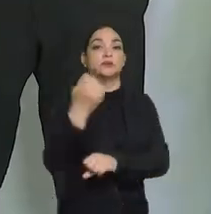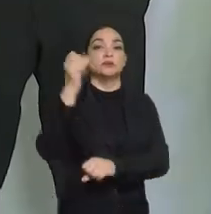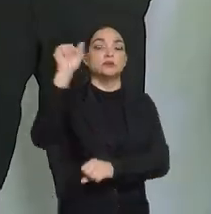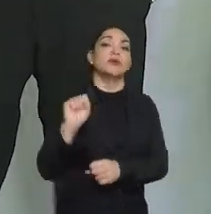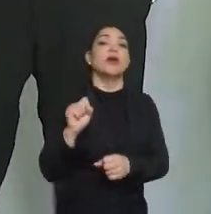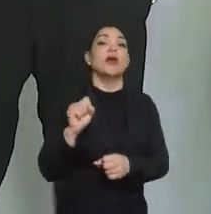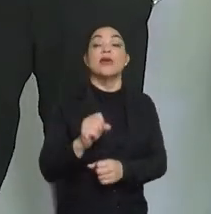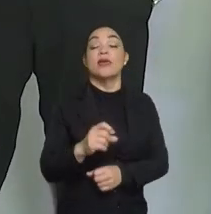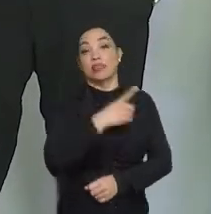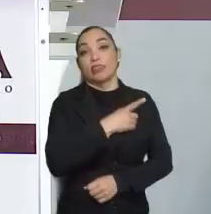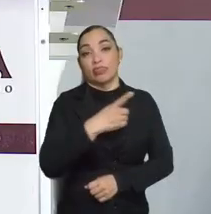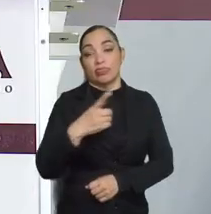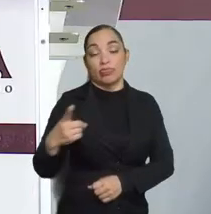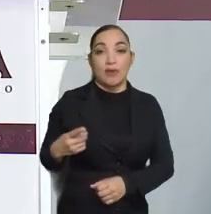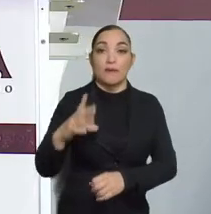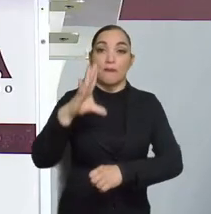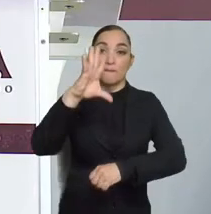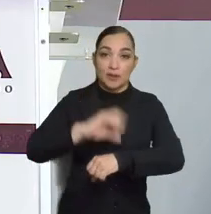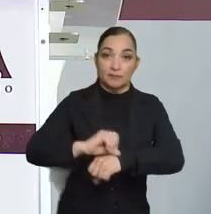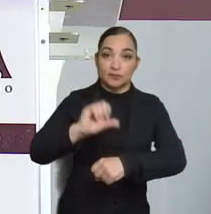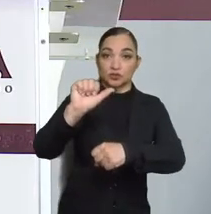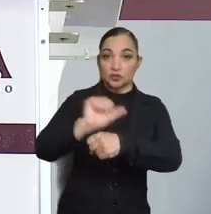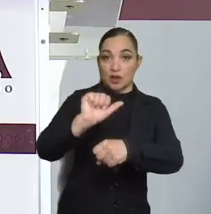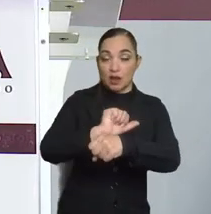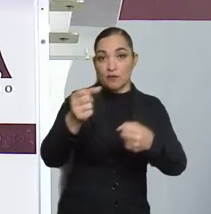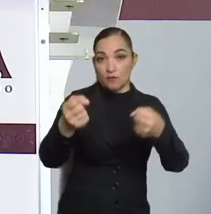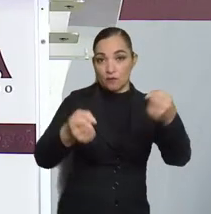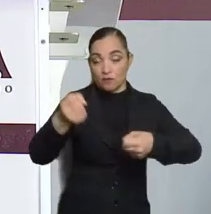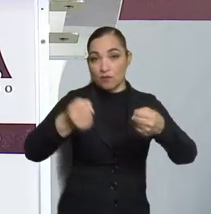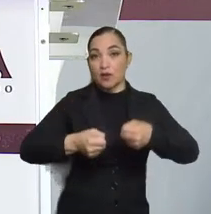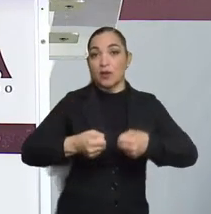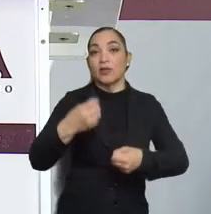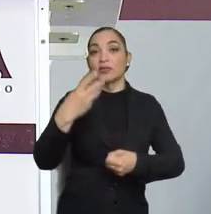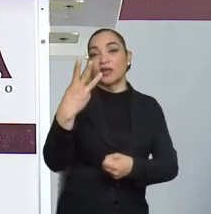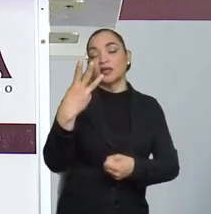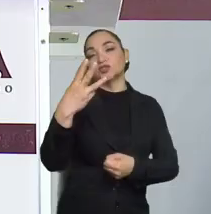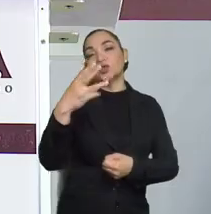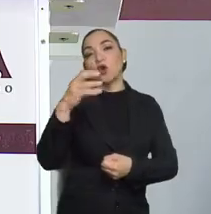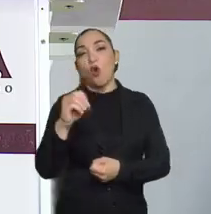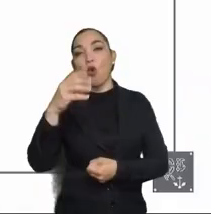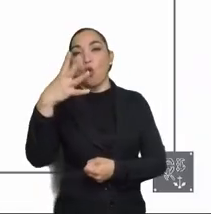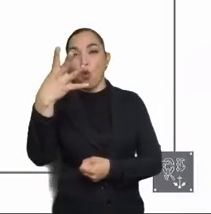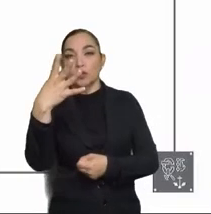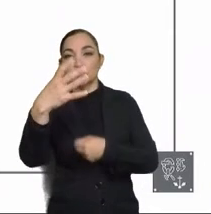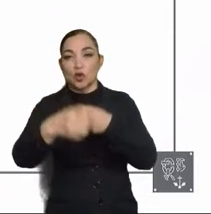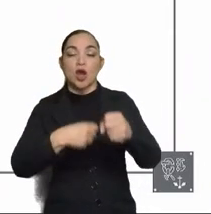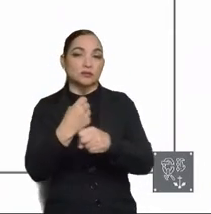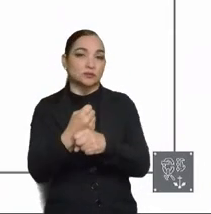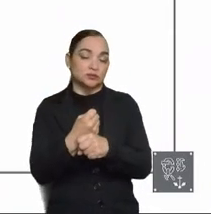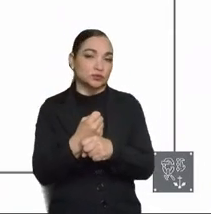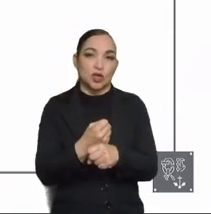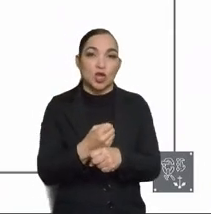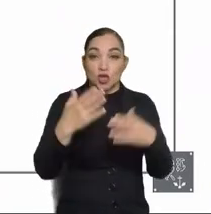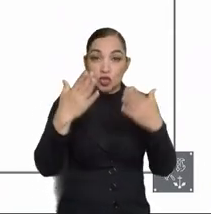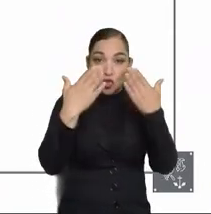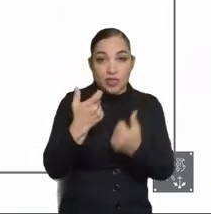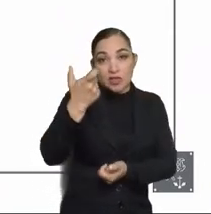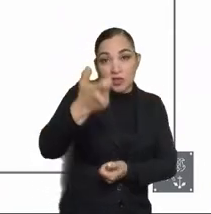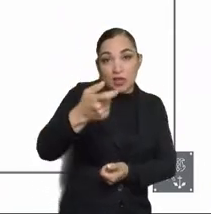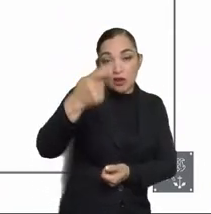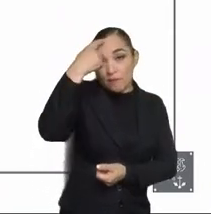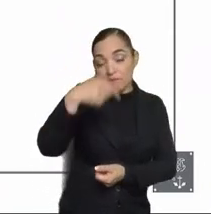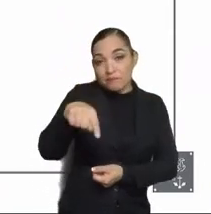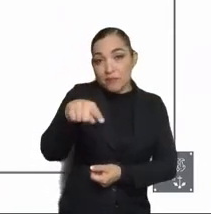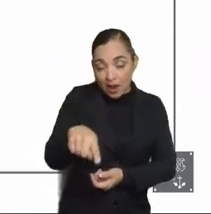vehiculares de 3 o 4 años, pero no tienen para actualizar completamente, van a poder abonar a su